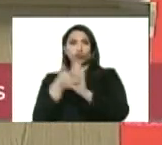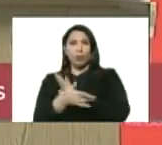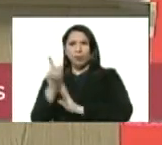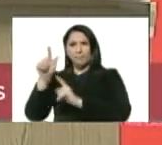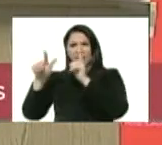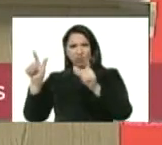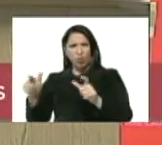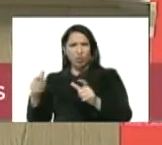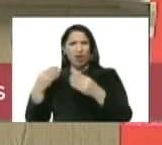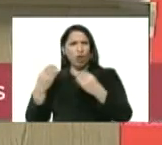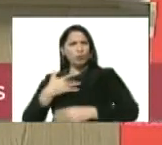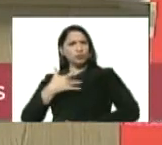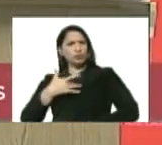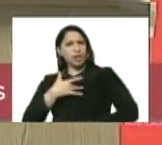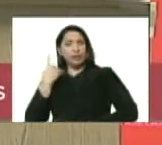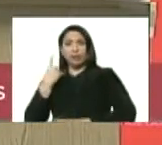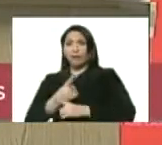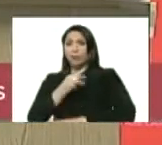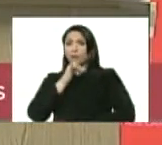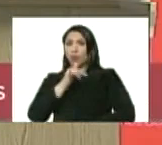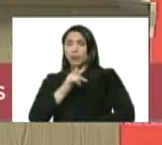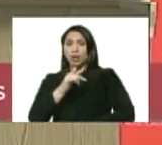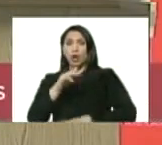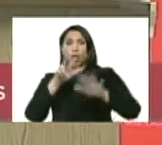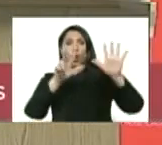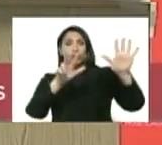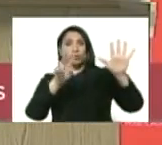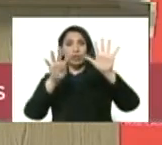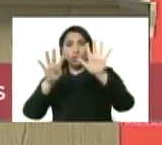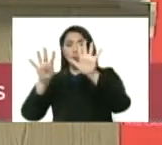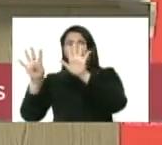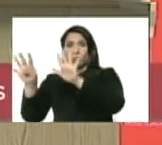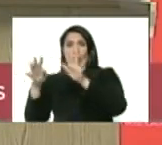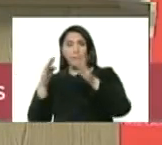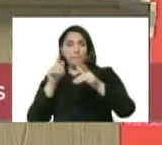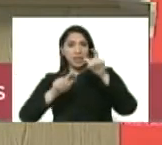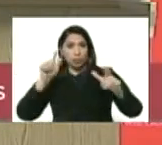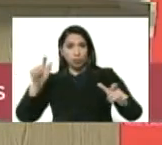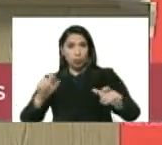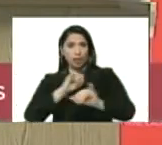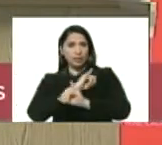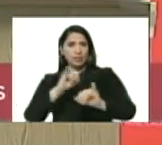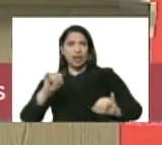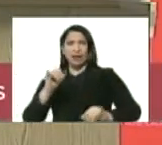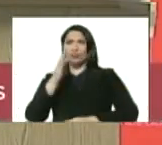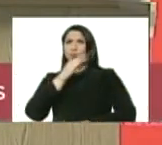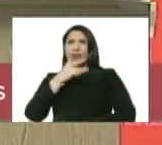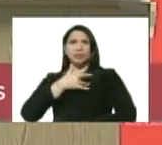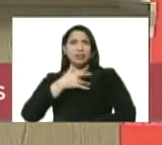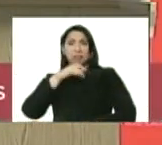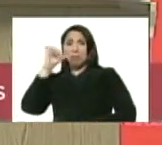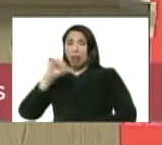actual de los pacientes, debemos informar que 899 casos están asintomáticos,